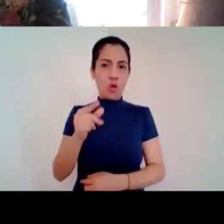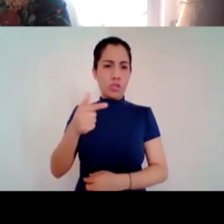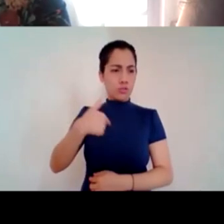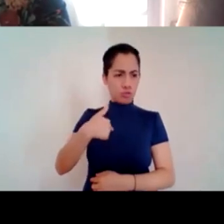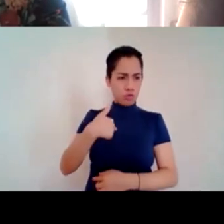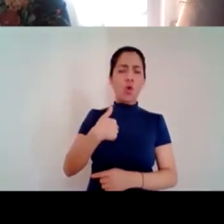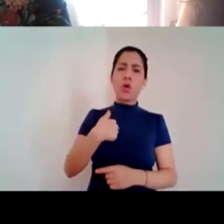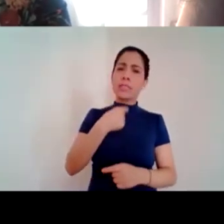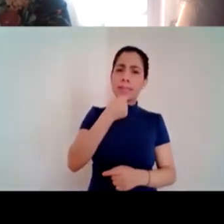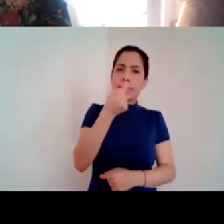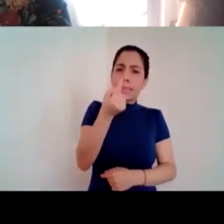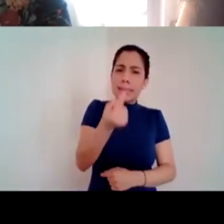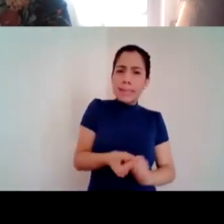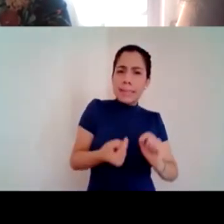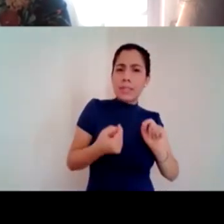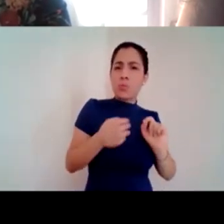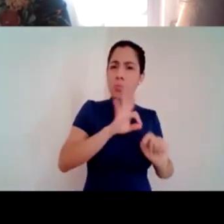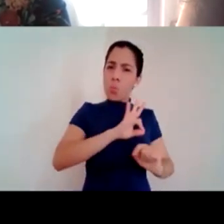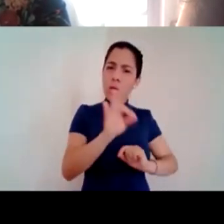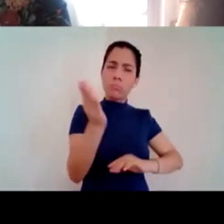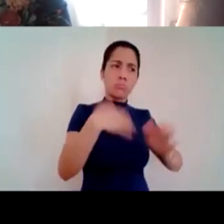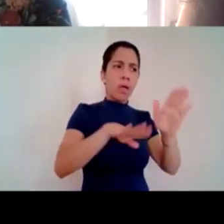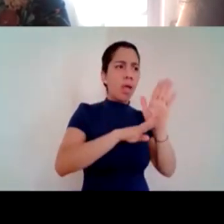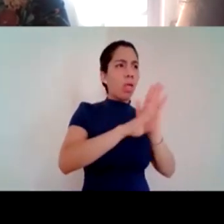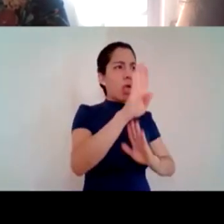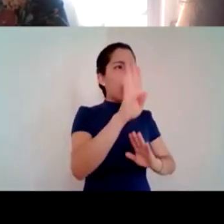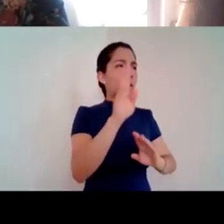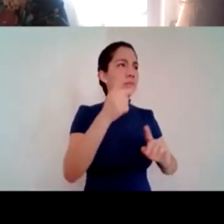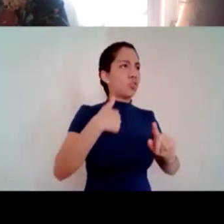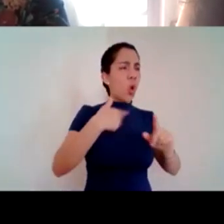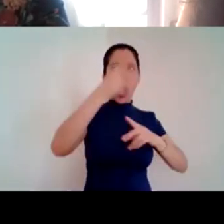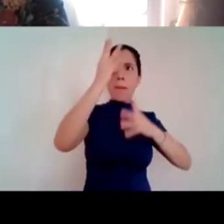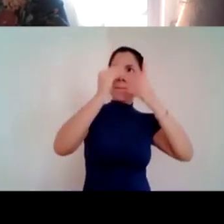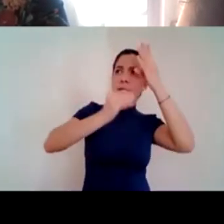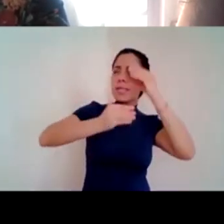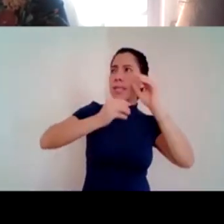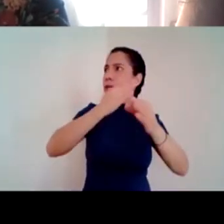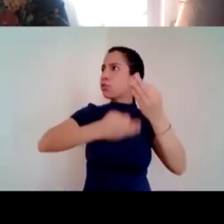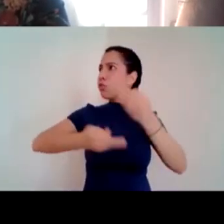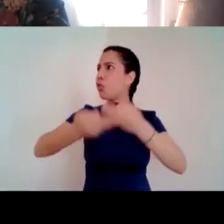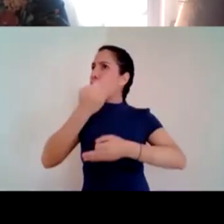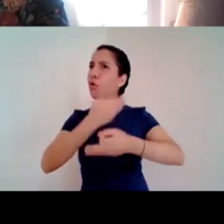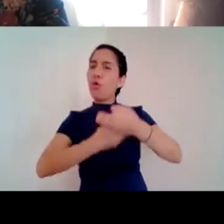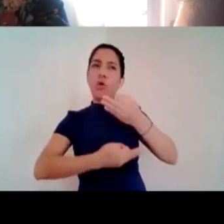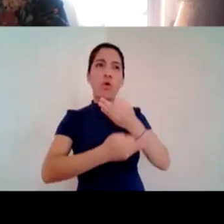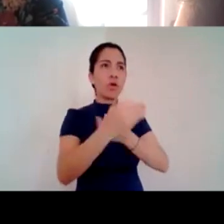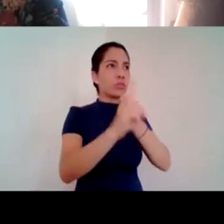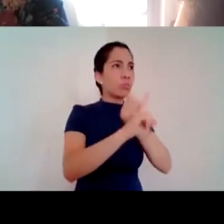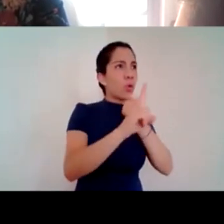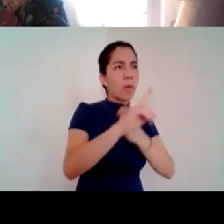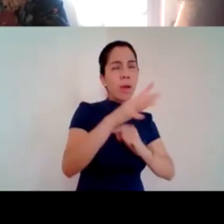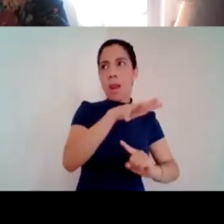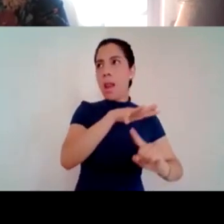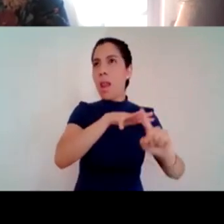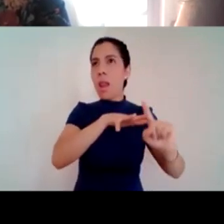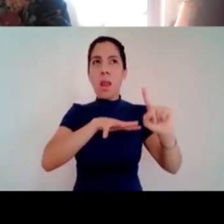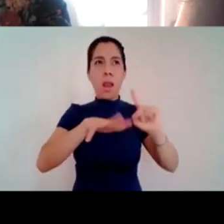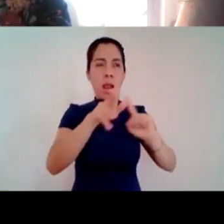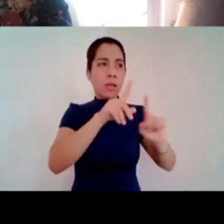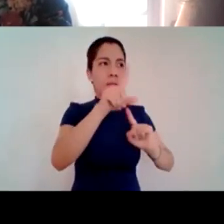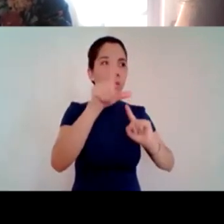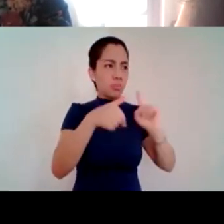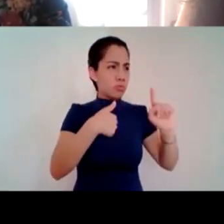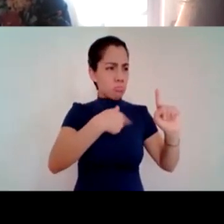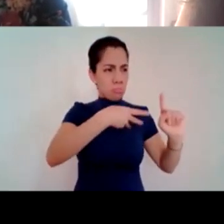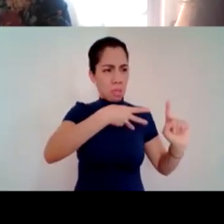resiliente que es pretencioso pero todo lo que haga cualquier detalle ojalá que tenga un efecto